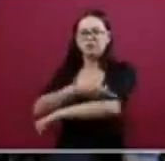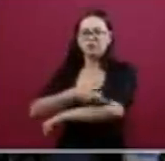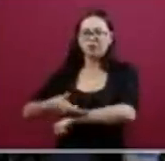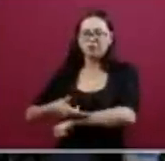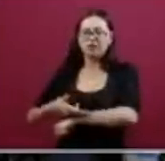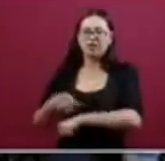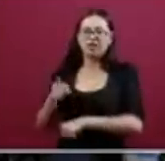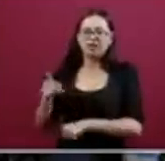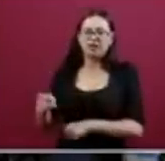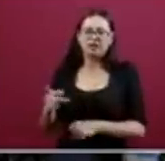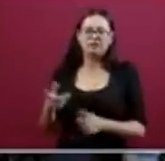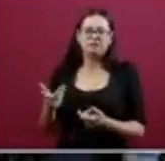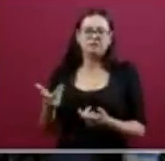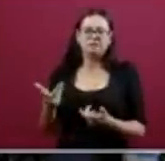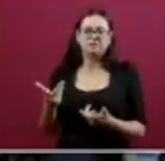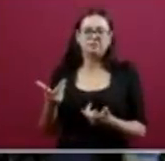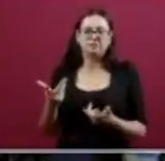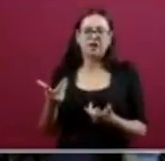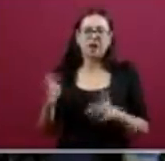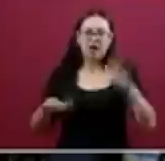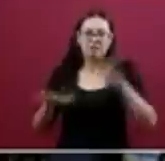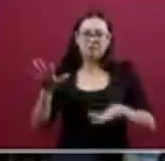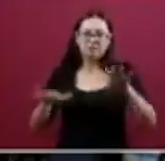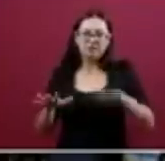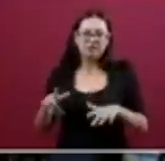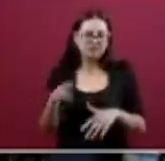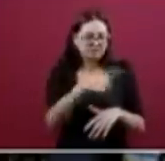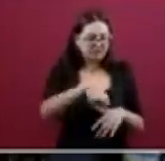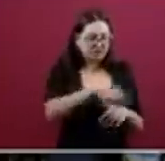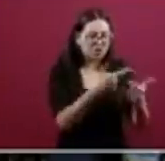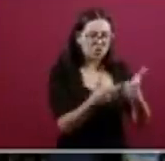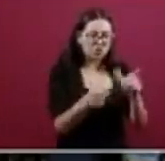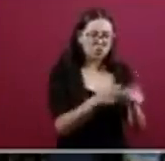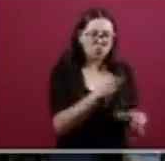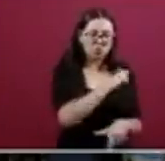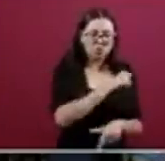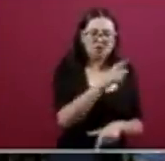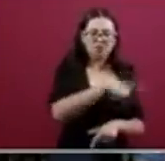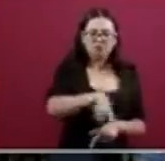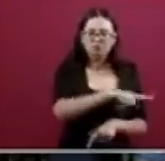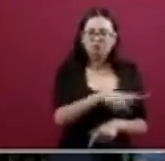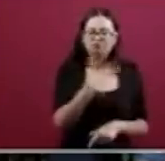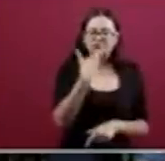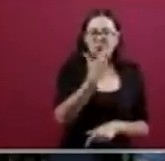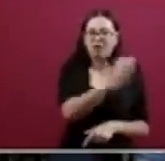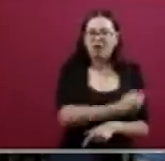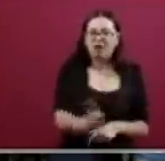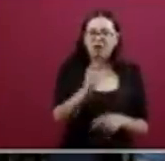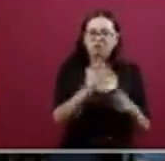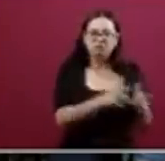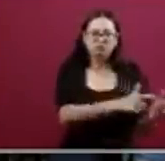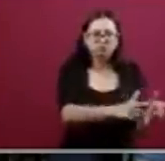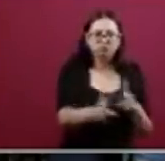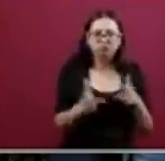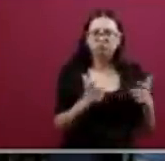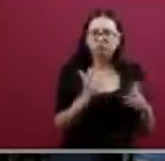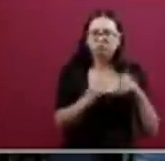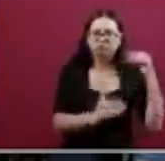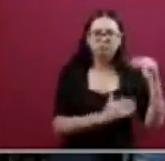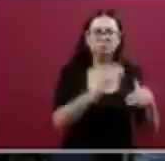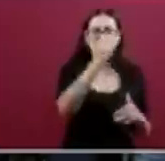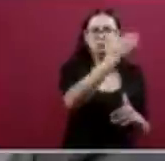la criminalidad está mejor armada que los cuerpos institucionales que están dentro del marco de la ley. ¿Usted qué